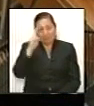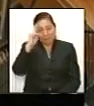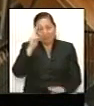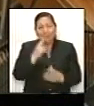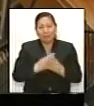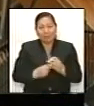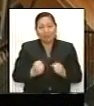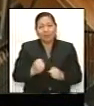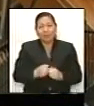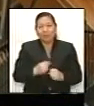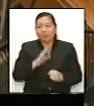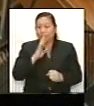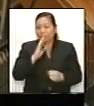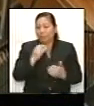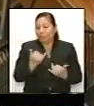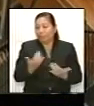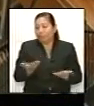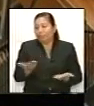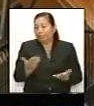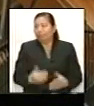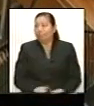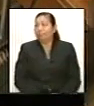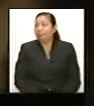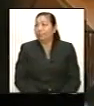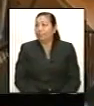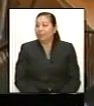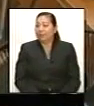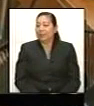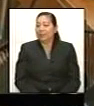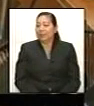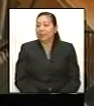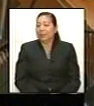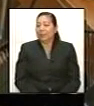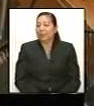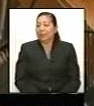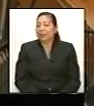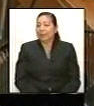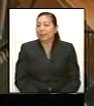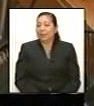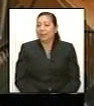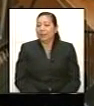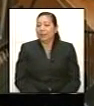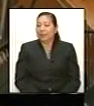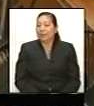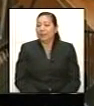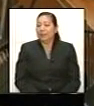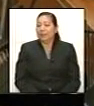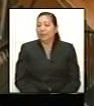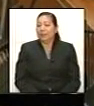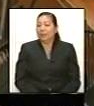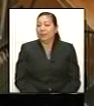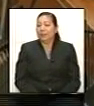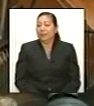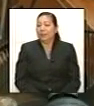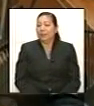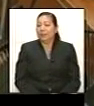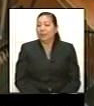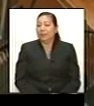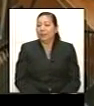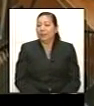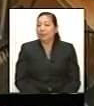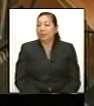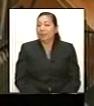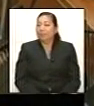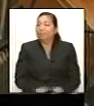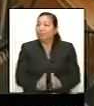valentía de compartir tu testimonio personal. Sí, adelante, por favor, y luego vamos por aquí. Sí, aprovechando